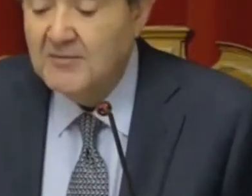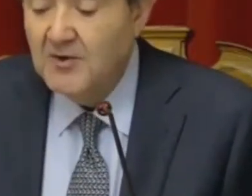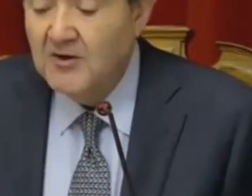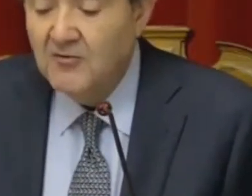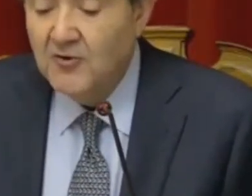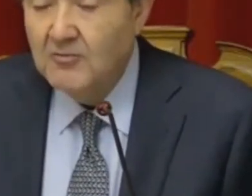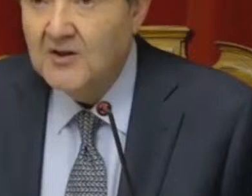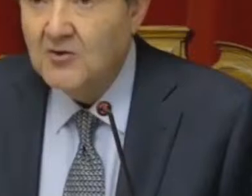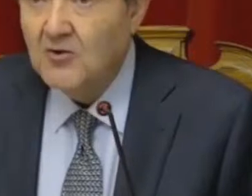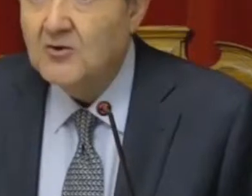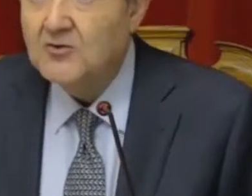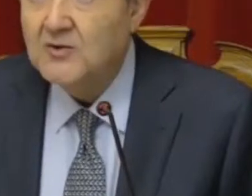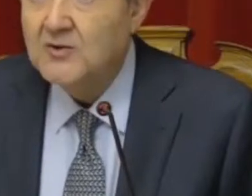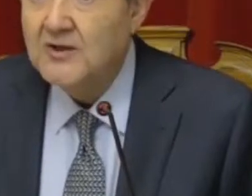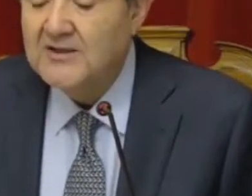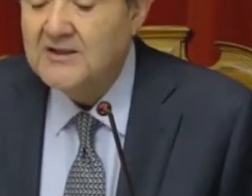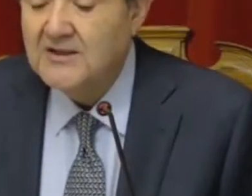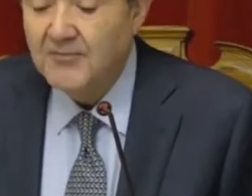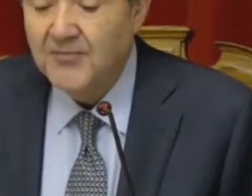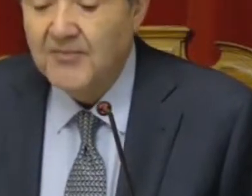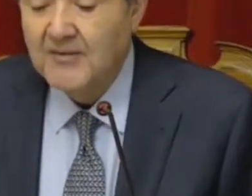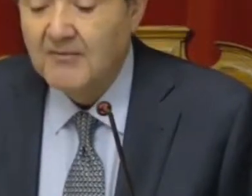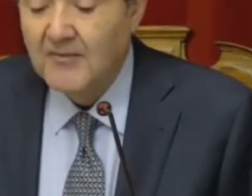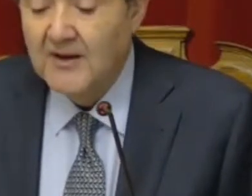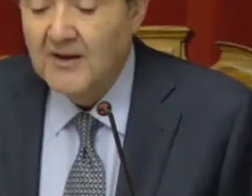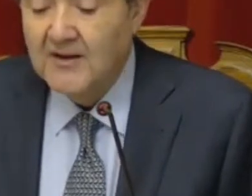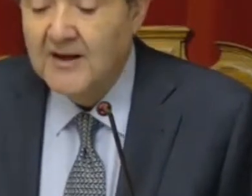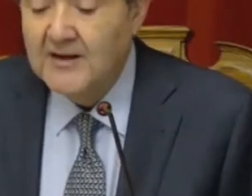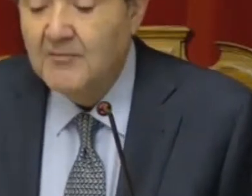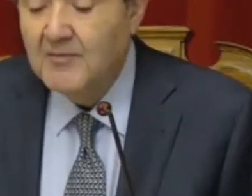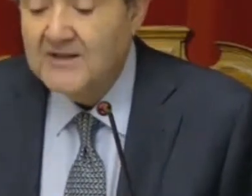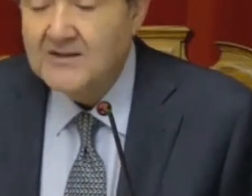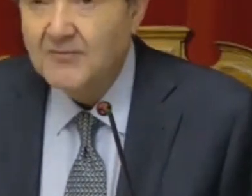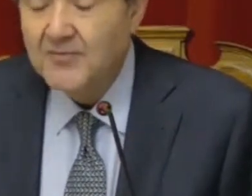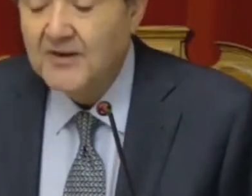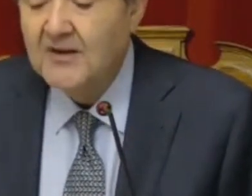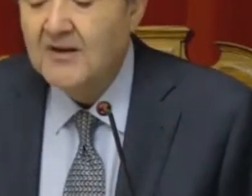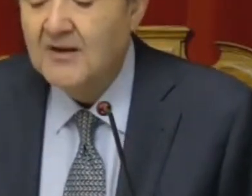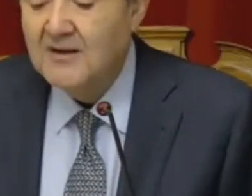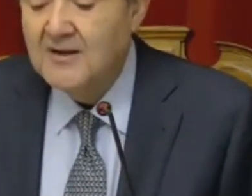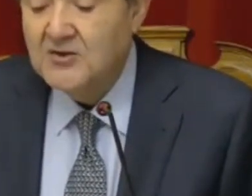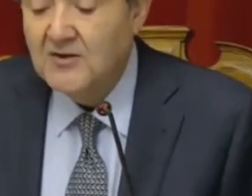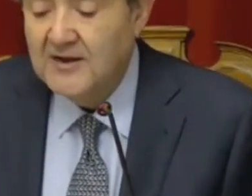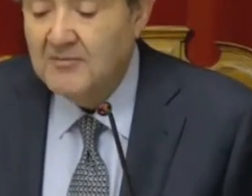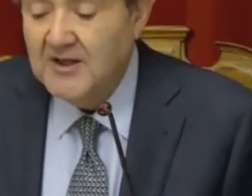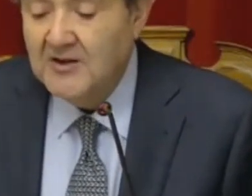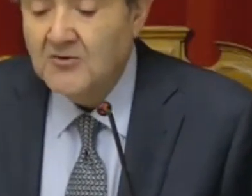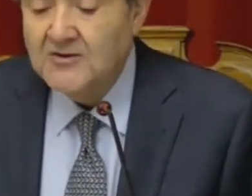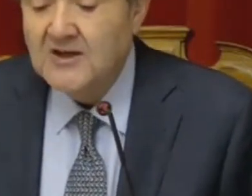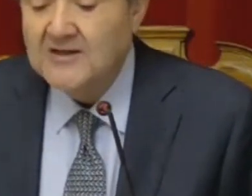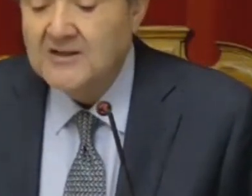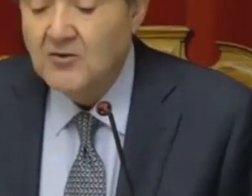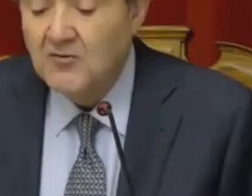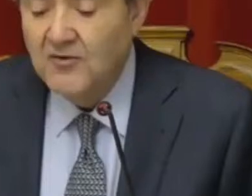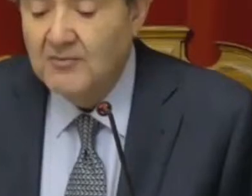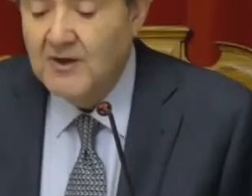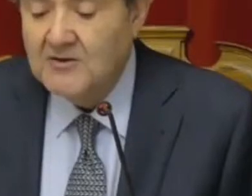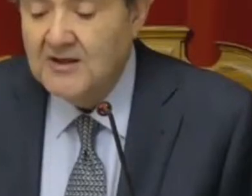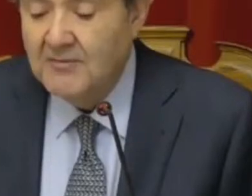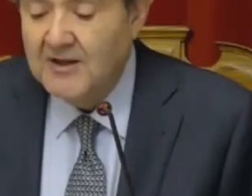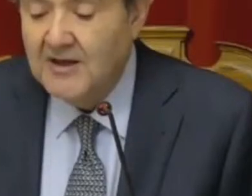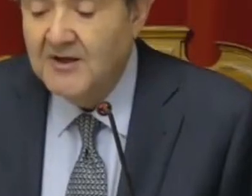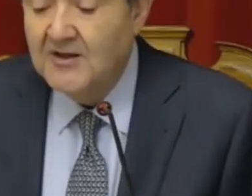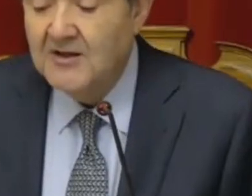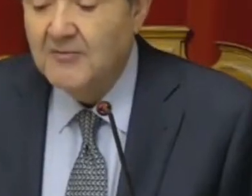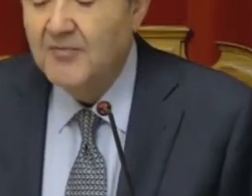como principios que informan todo su quehacer. De ahí en más, dichos lineamientos han sido